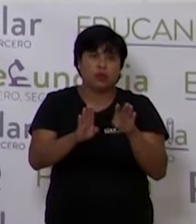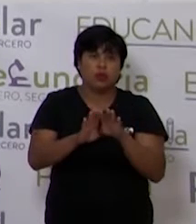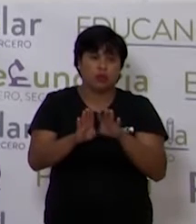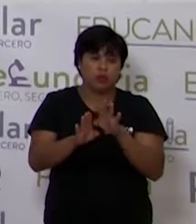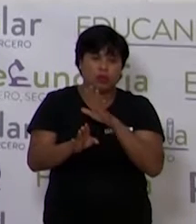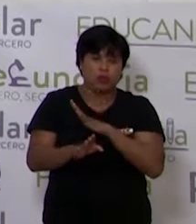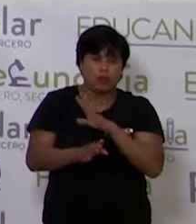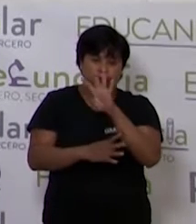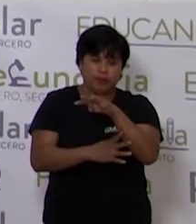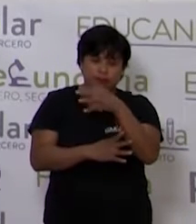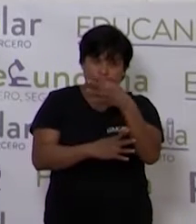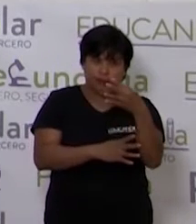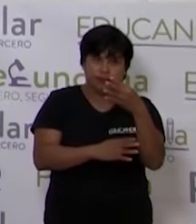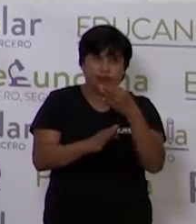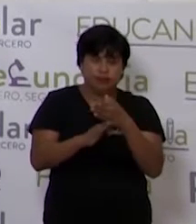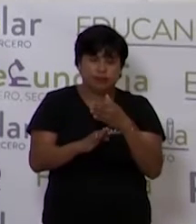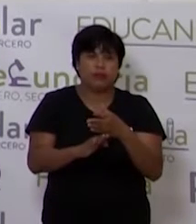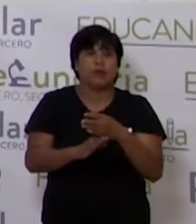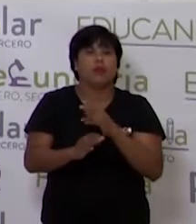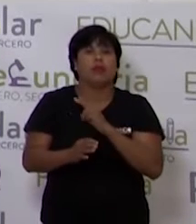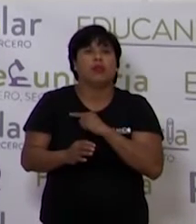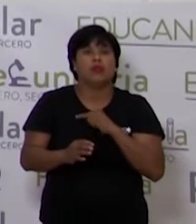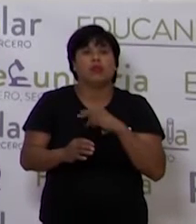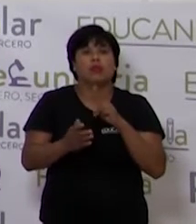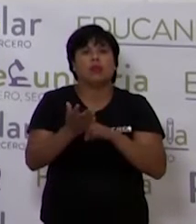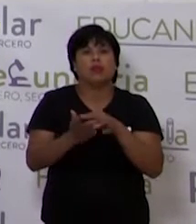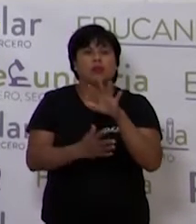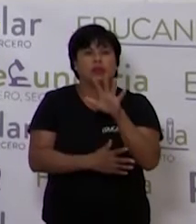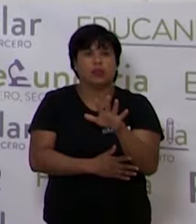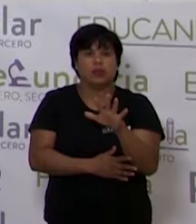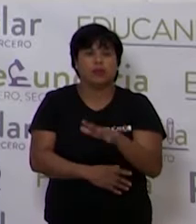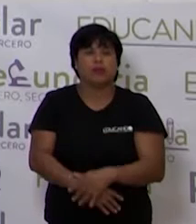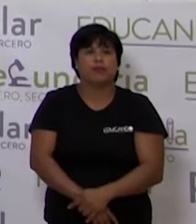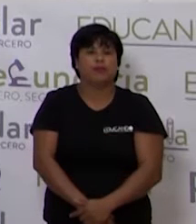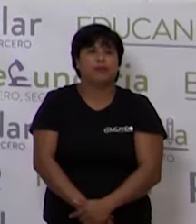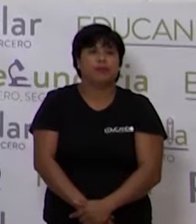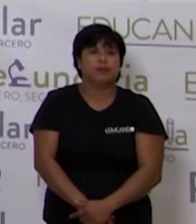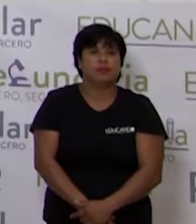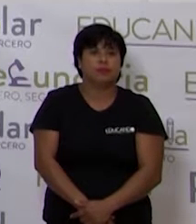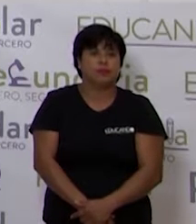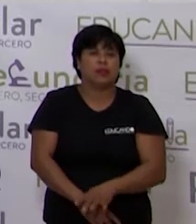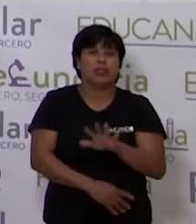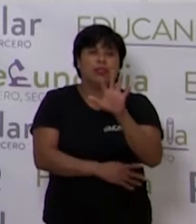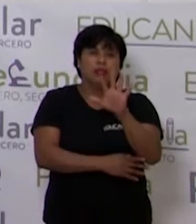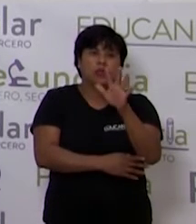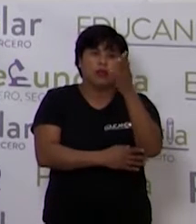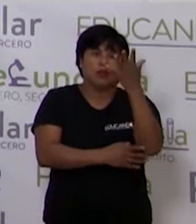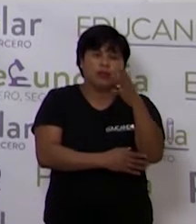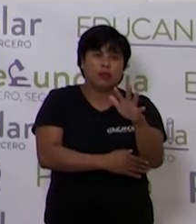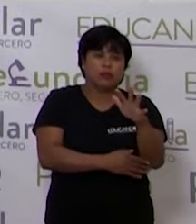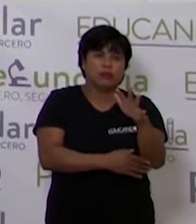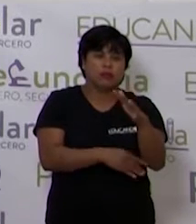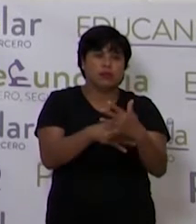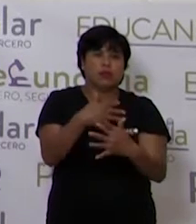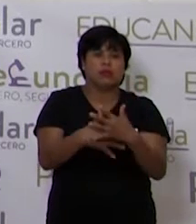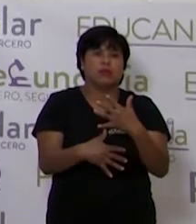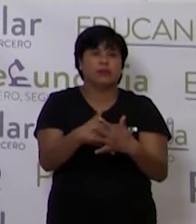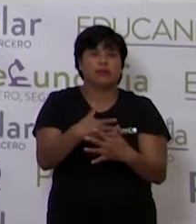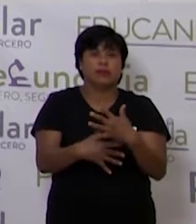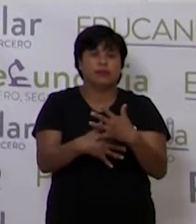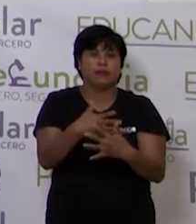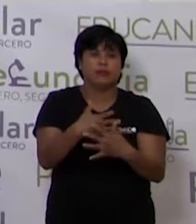plano cartesiano. Le vamos a dar valor de 5. 5, 10,